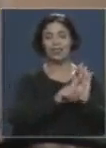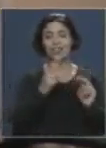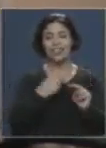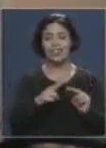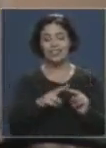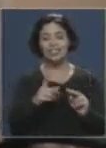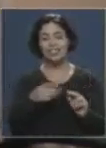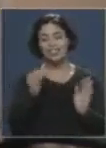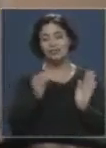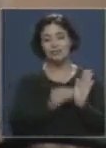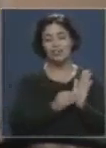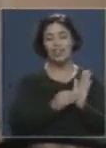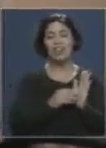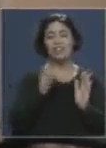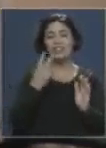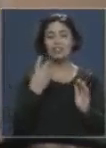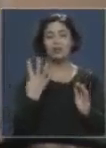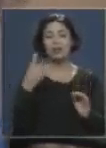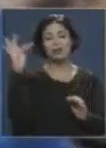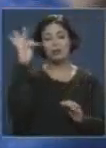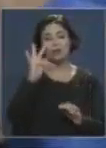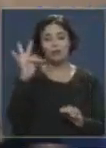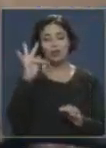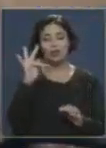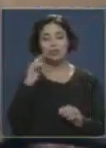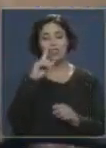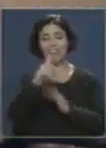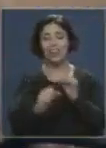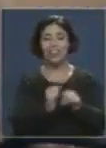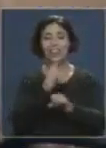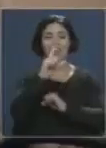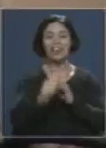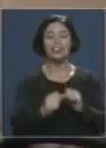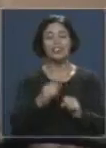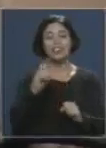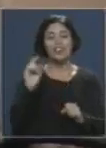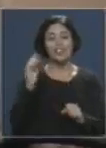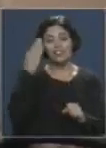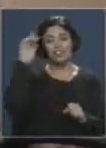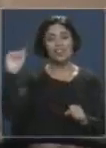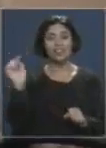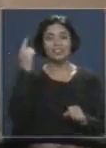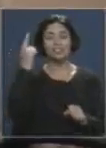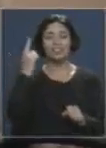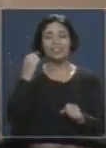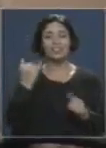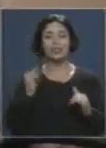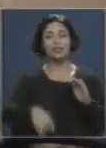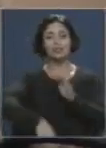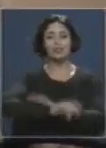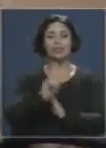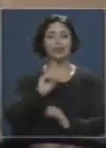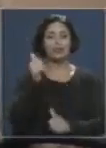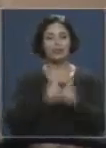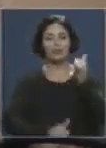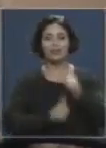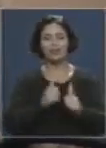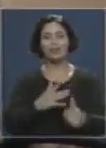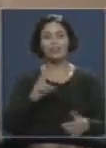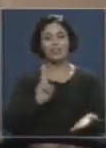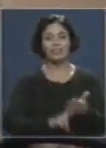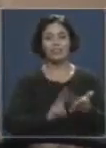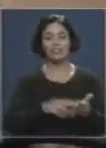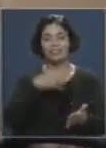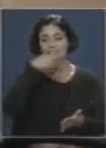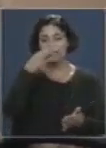hace es establecer, ¿no es cierto?, el 24 de febrero de cada año como el Día Nacional del Futbolista Amateur. Es cierto, muchos de los